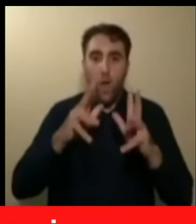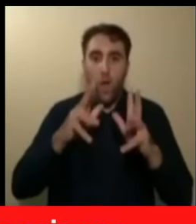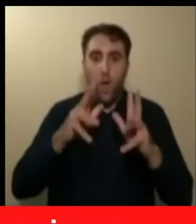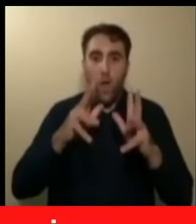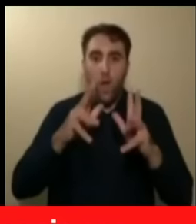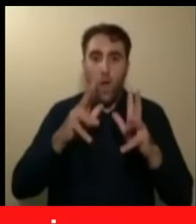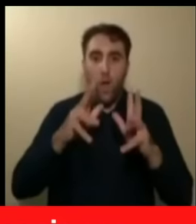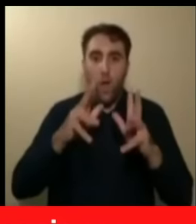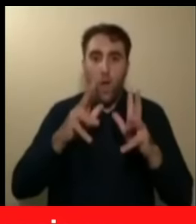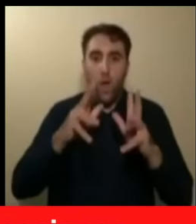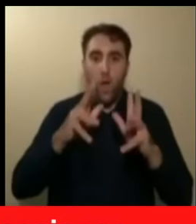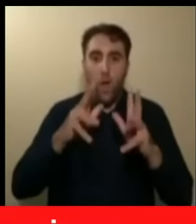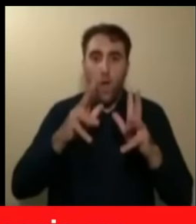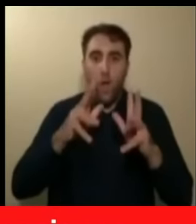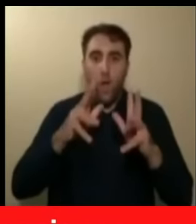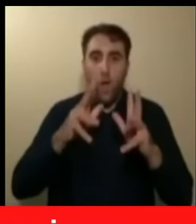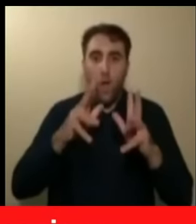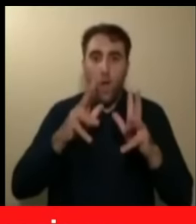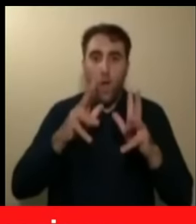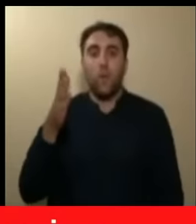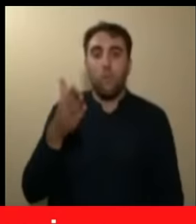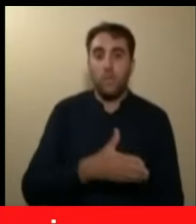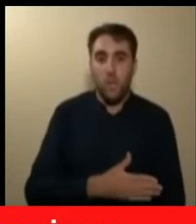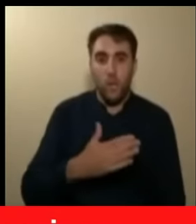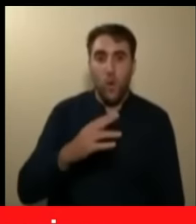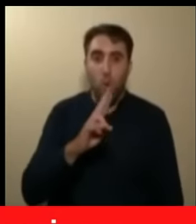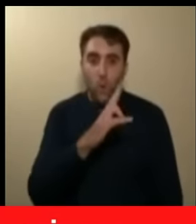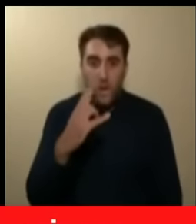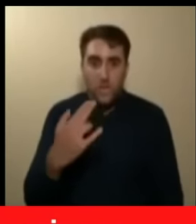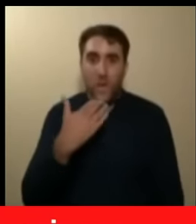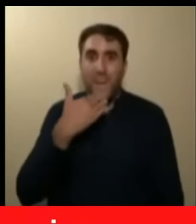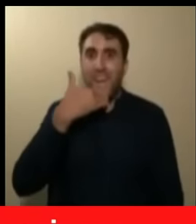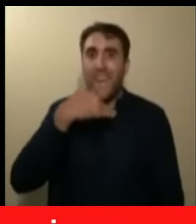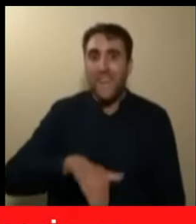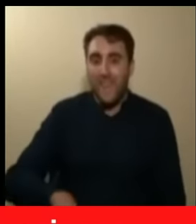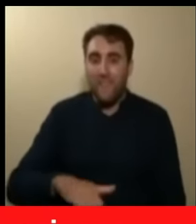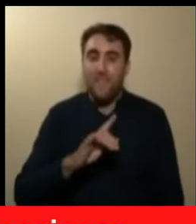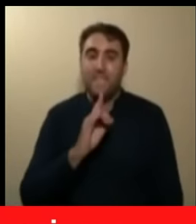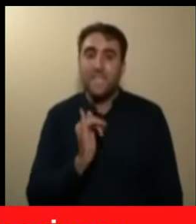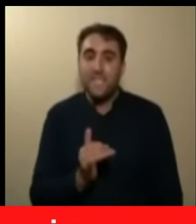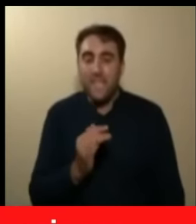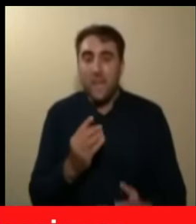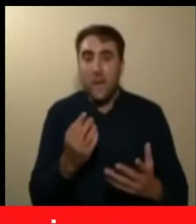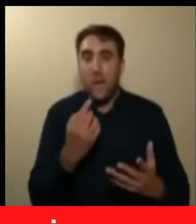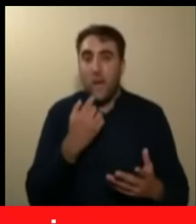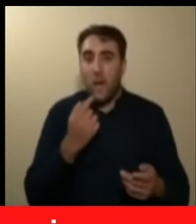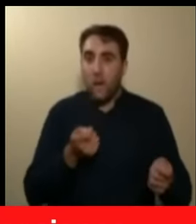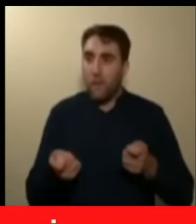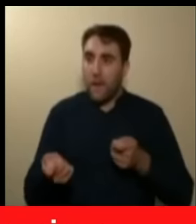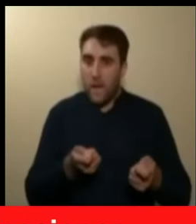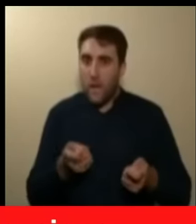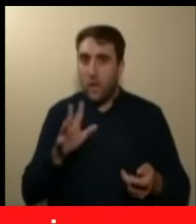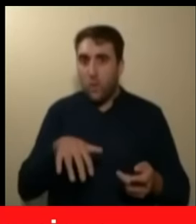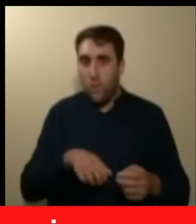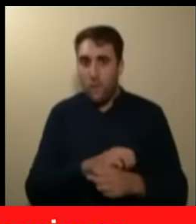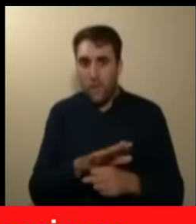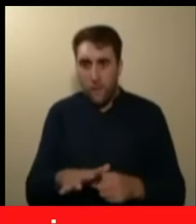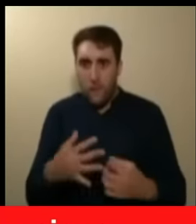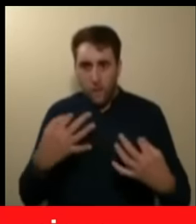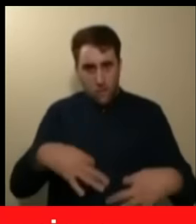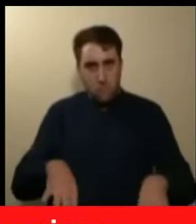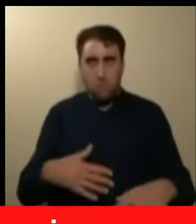El 75% de los uruguayos entiende que la pandemia fue bien manejada por parte del gobierno de coalición del presidente Lacalle Pou.